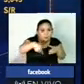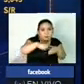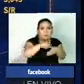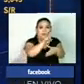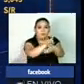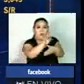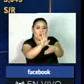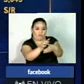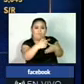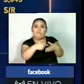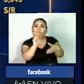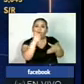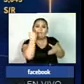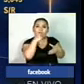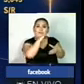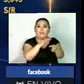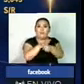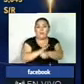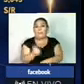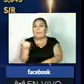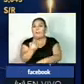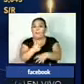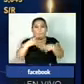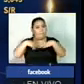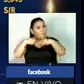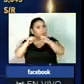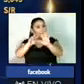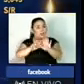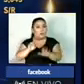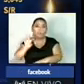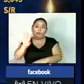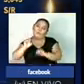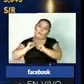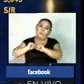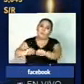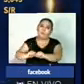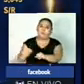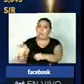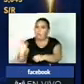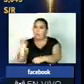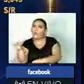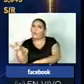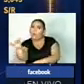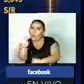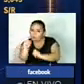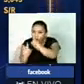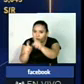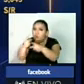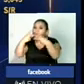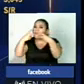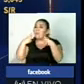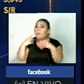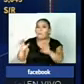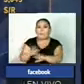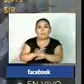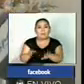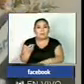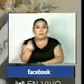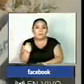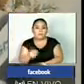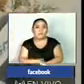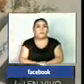14 casos positivos, 7 recuperados, 4 muertes y sin registro oficial de pruebas ejecutadas.